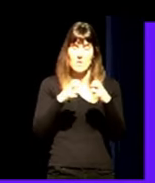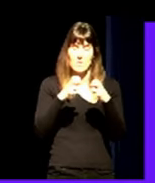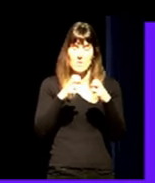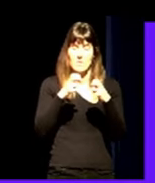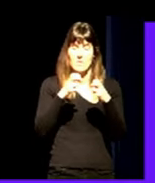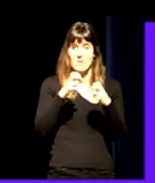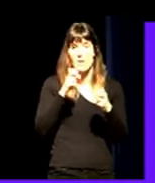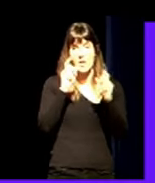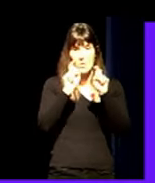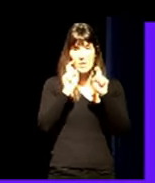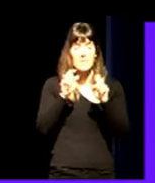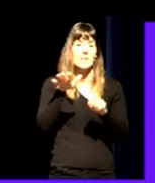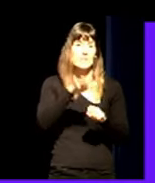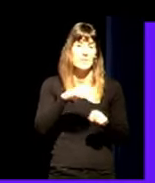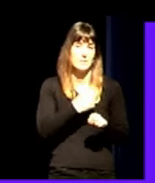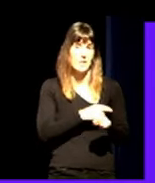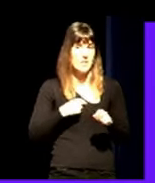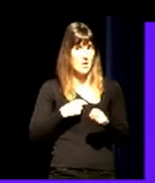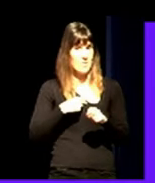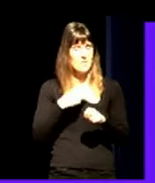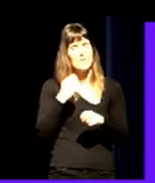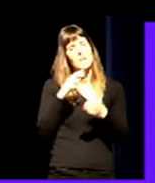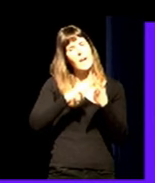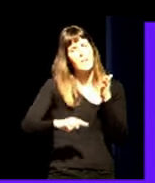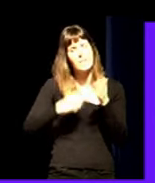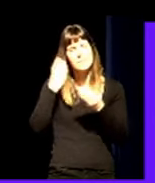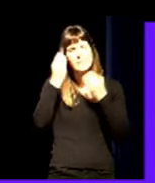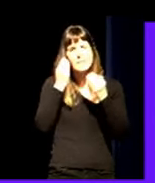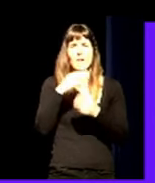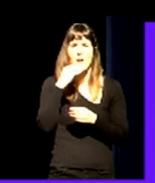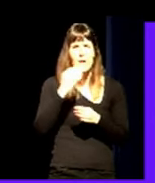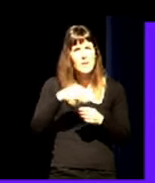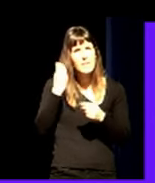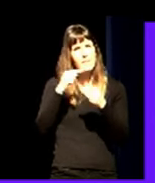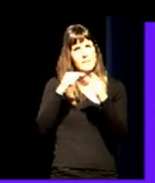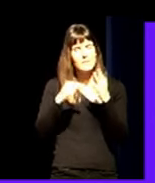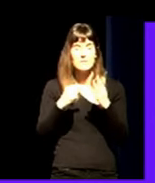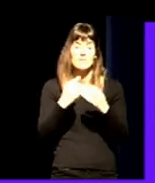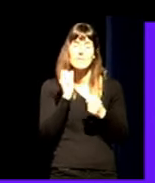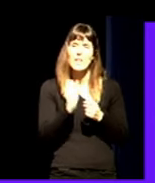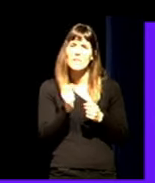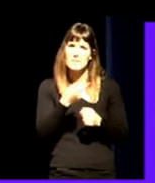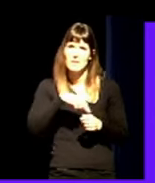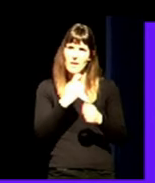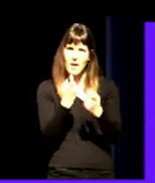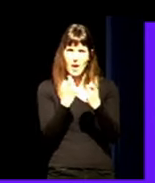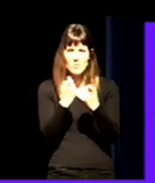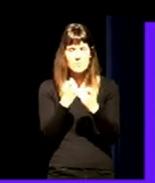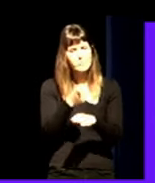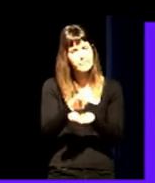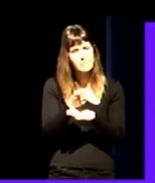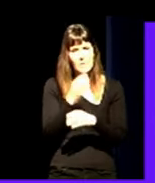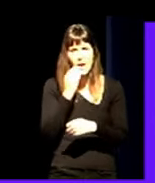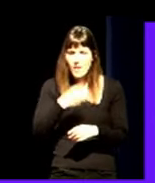Compostela, donde se trataba de organizar todas estas habilidades que a veces les exigimos a los alumnos y a las alumnas y